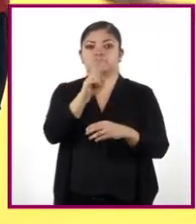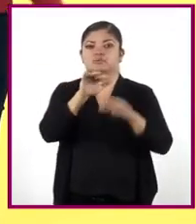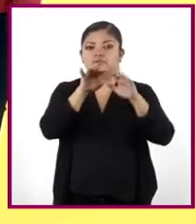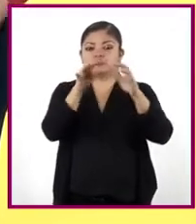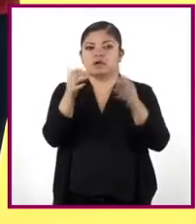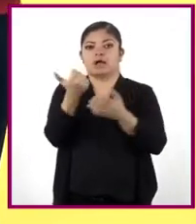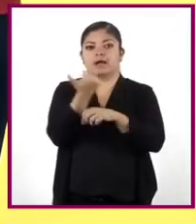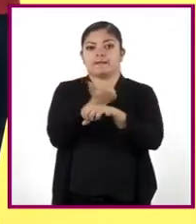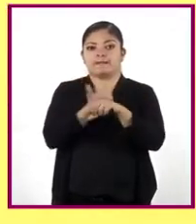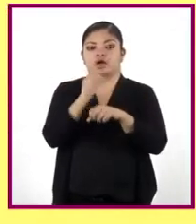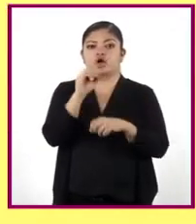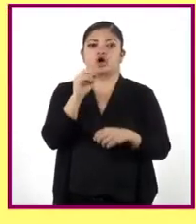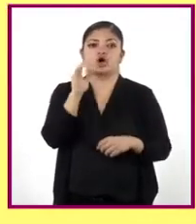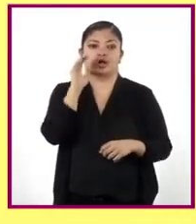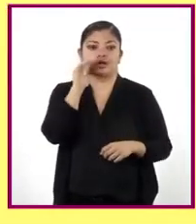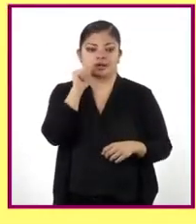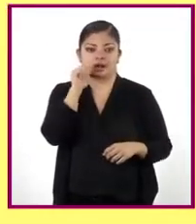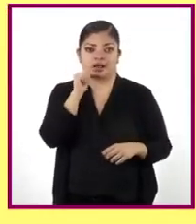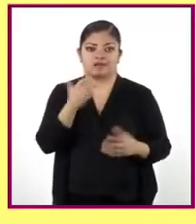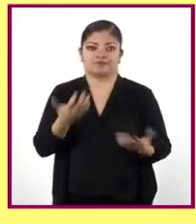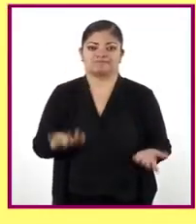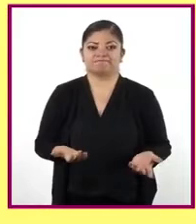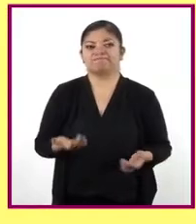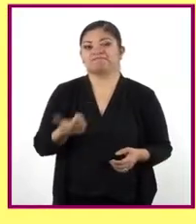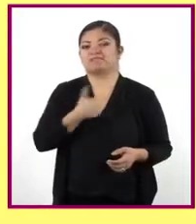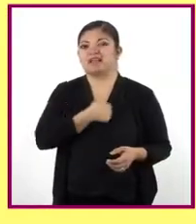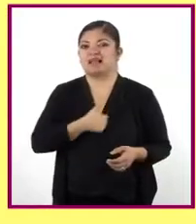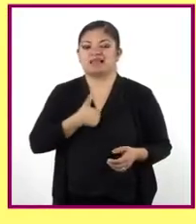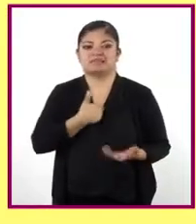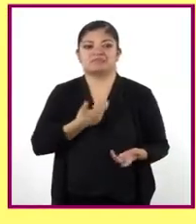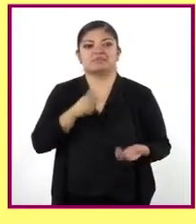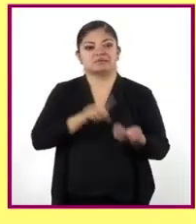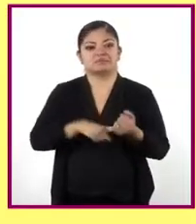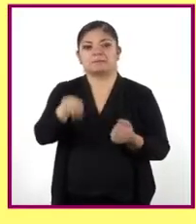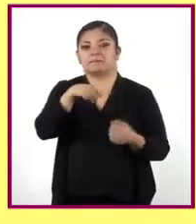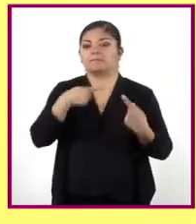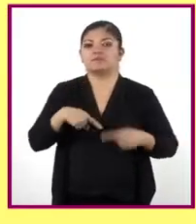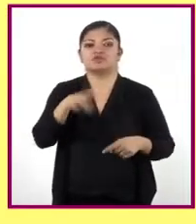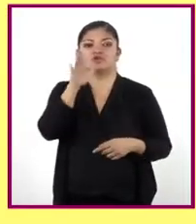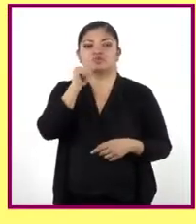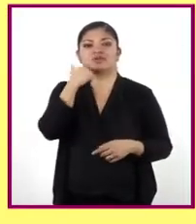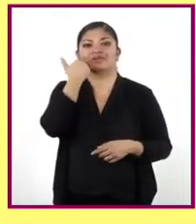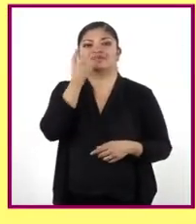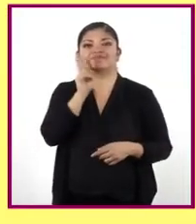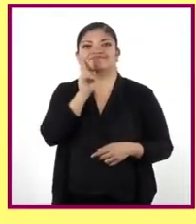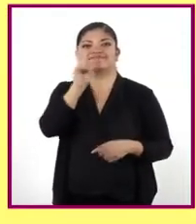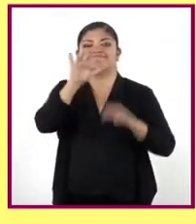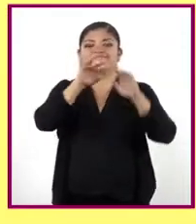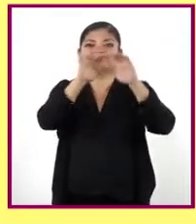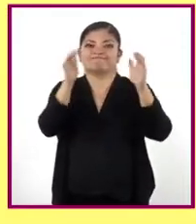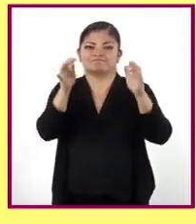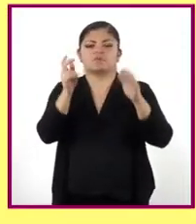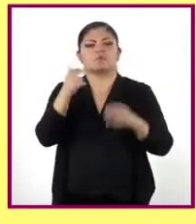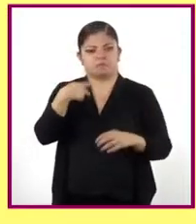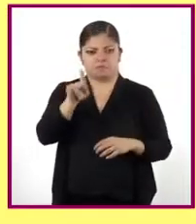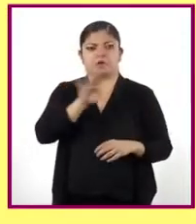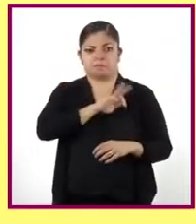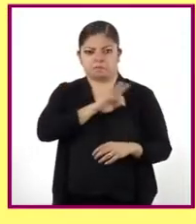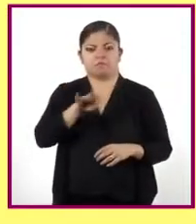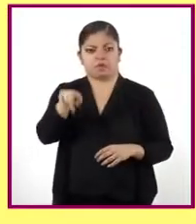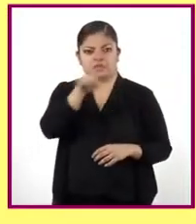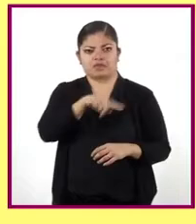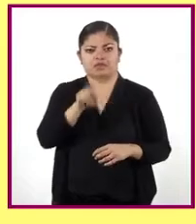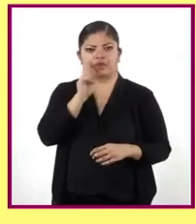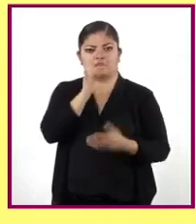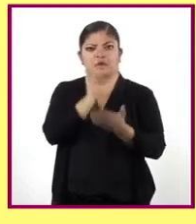o naranjas. Lástima que no todas las personas podemos presenciar el espectáculo de las auroras boreales, pero sí podemos identificar